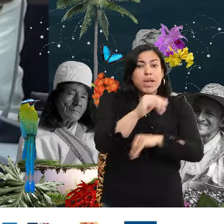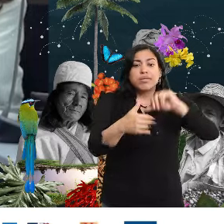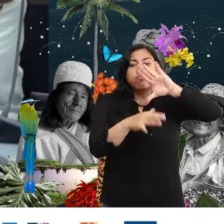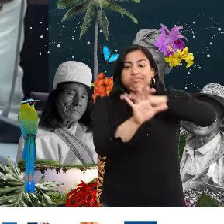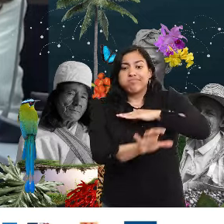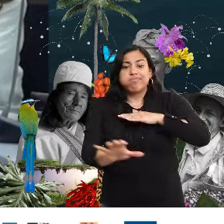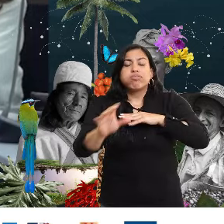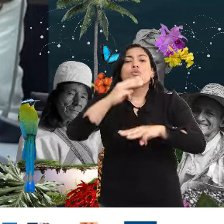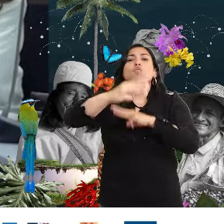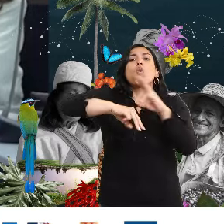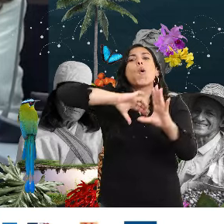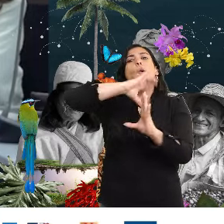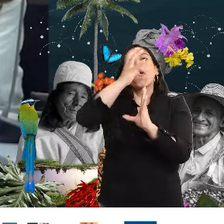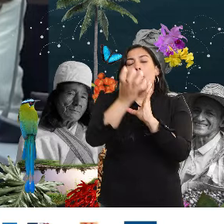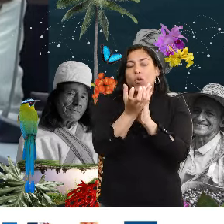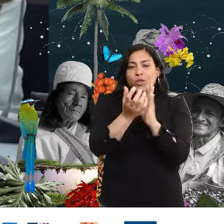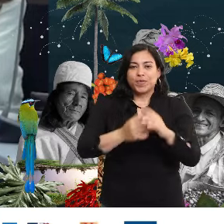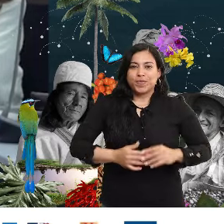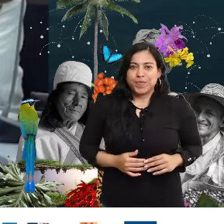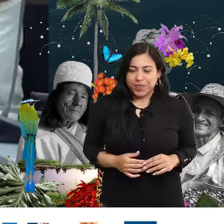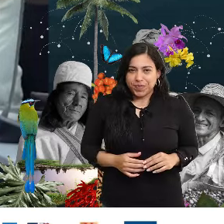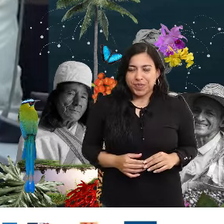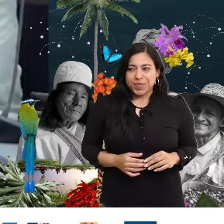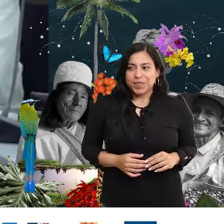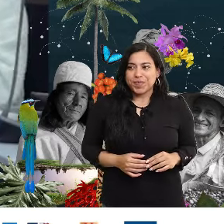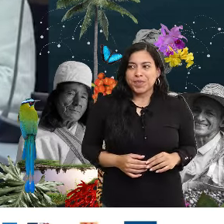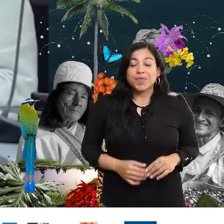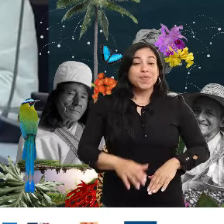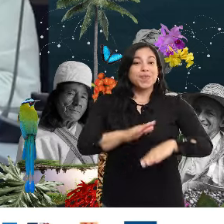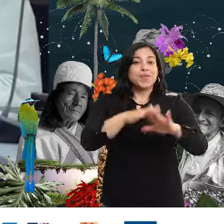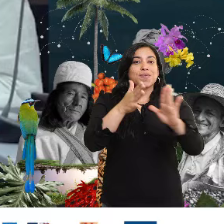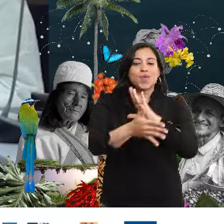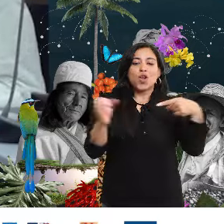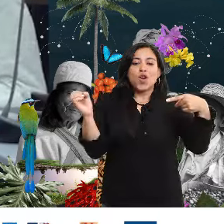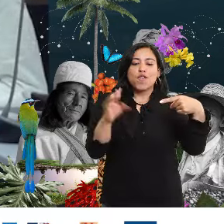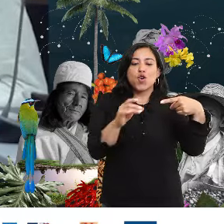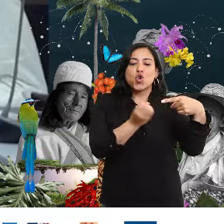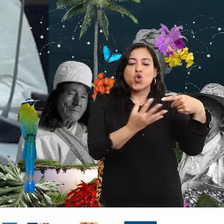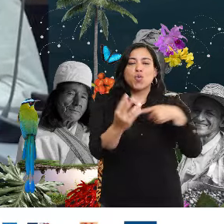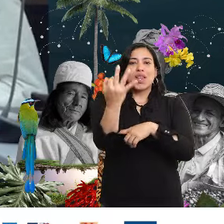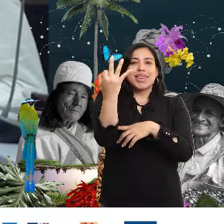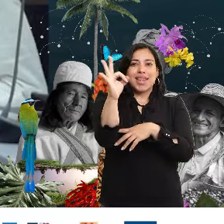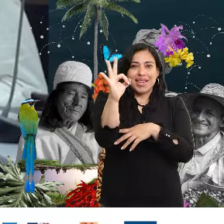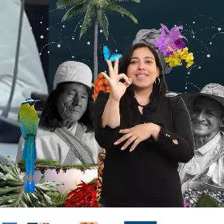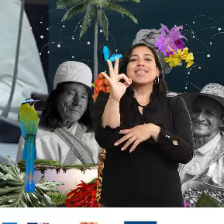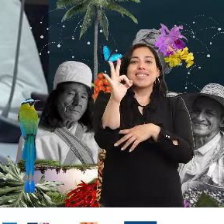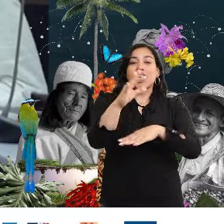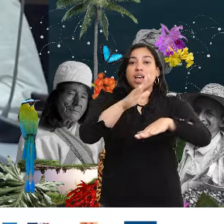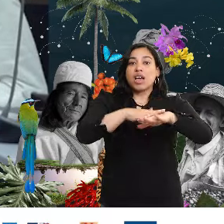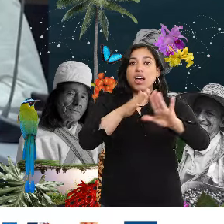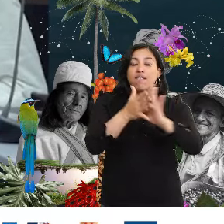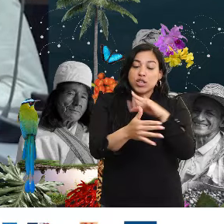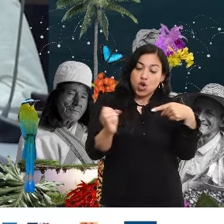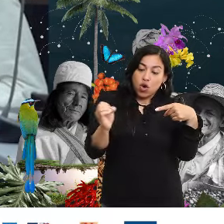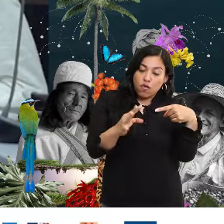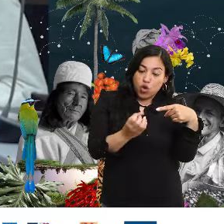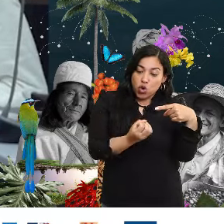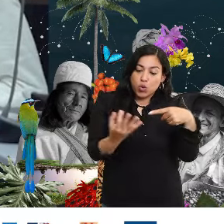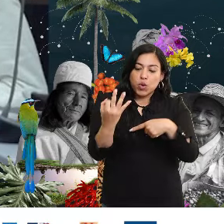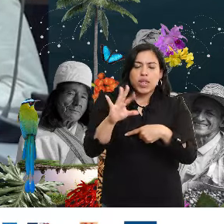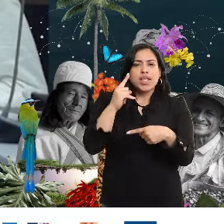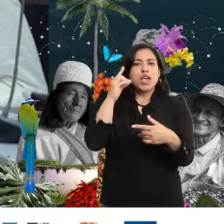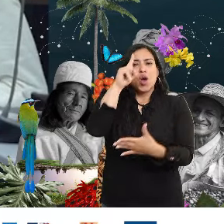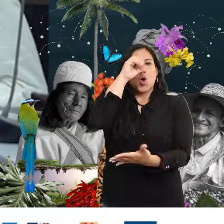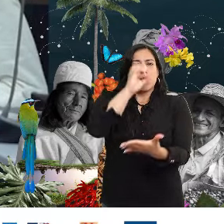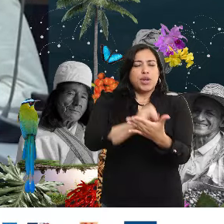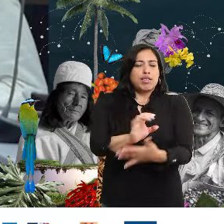nivel mundial. Hoy tenemos el foro número 13, y es un foro, para mi modo de ver, de